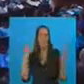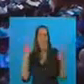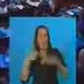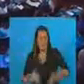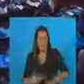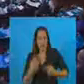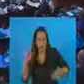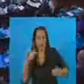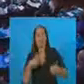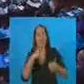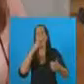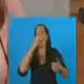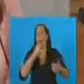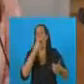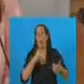Labio leporino,